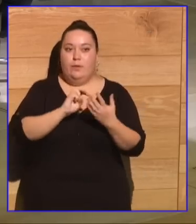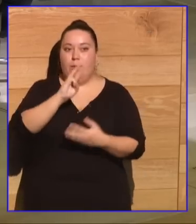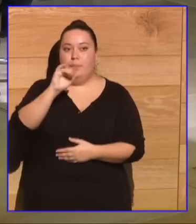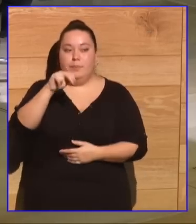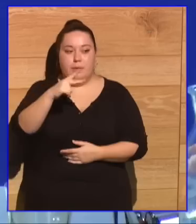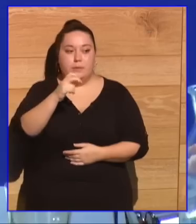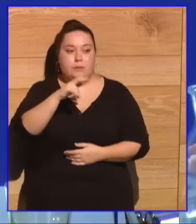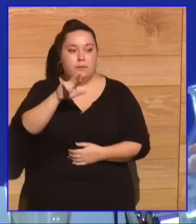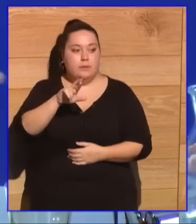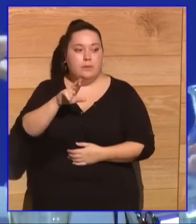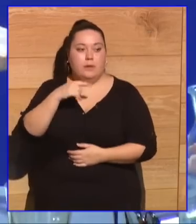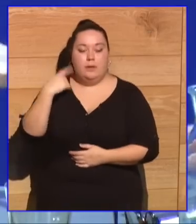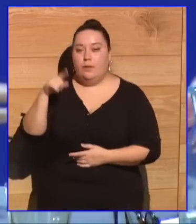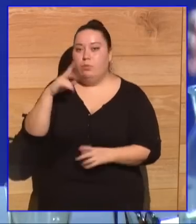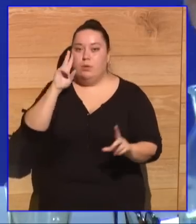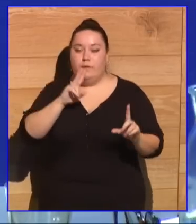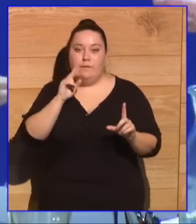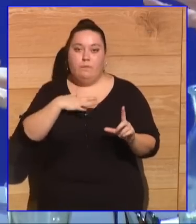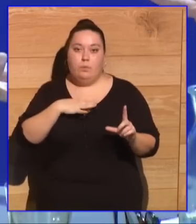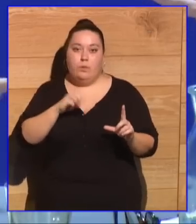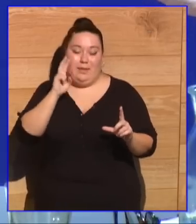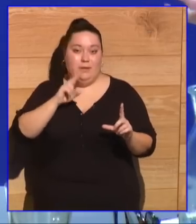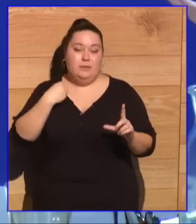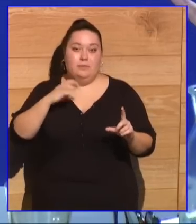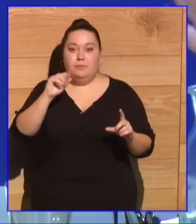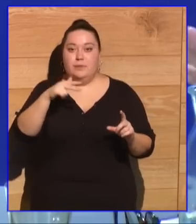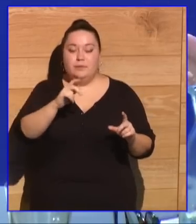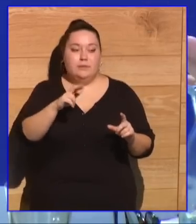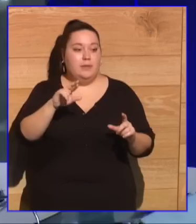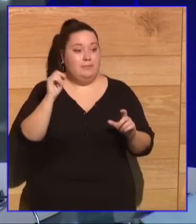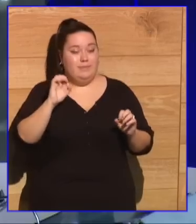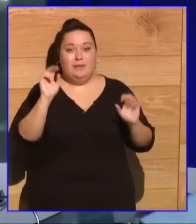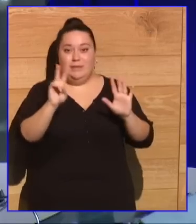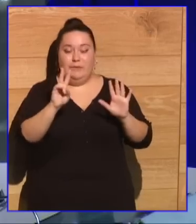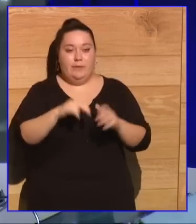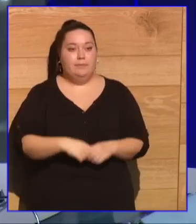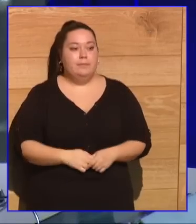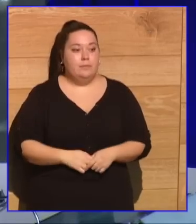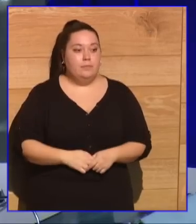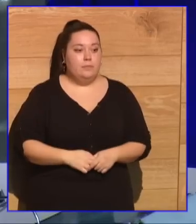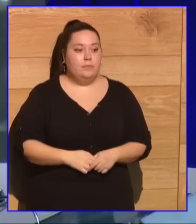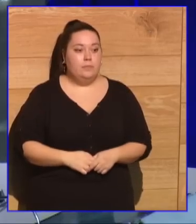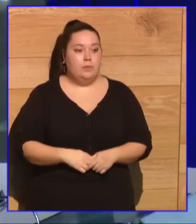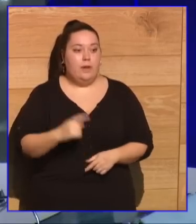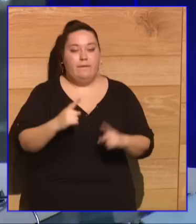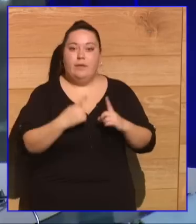hay mucho que luego puedes ver Claro. en Fincher. De hecho, ¿no? En muchos Seven, a ese terror elevado le llaman el turror,